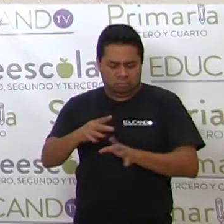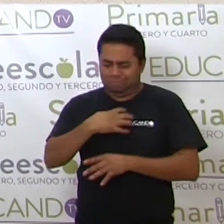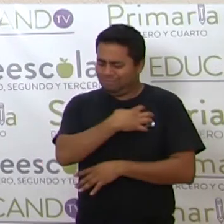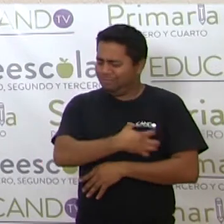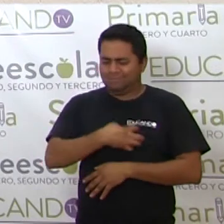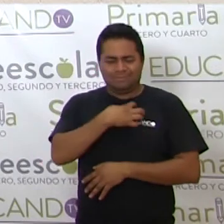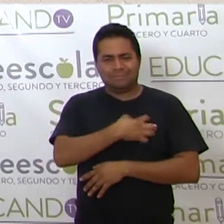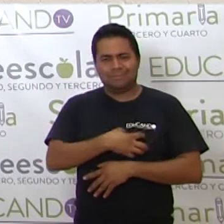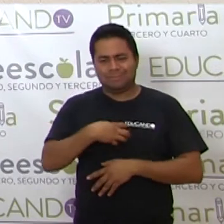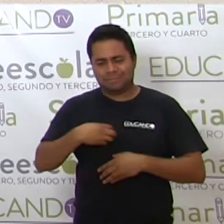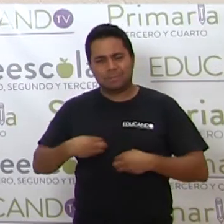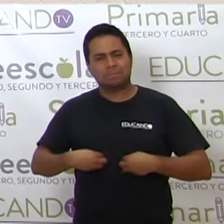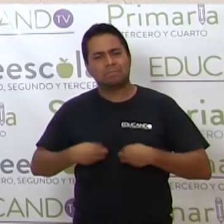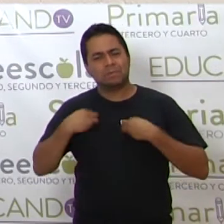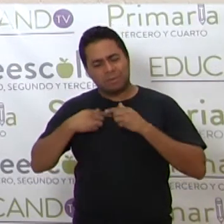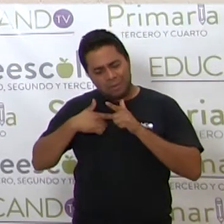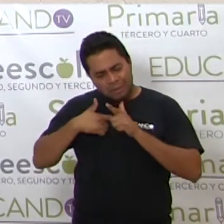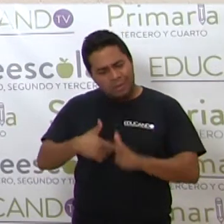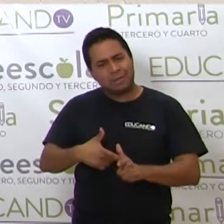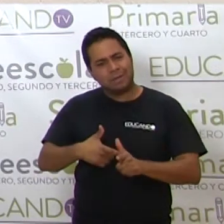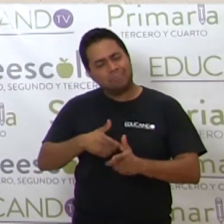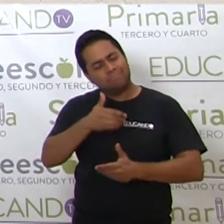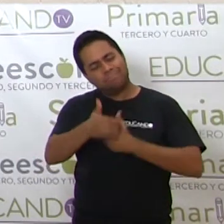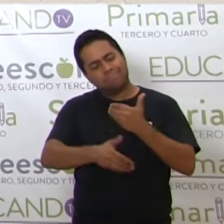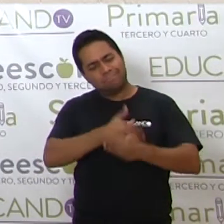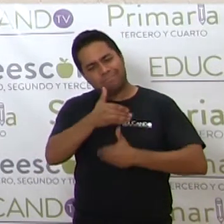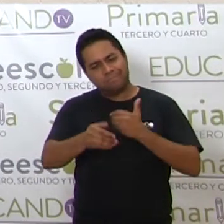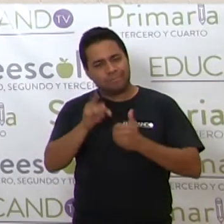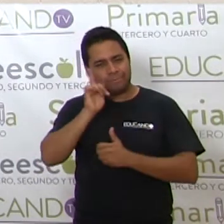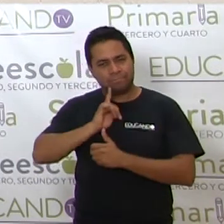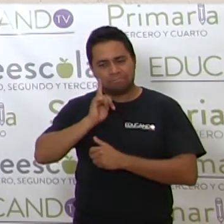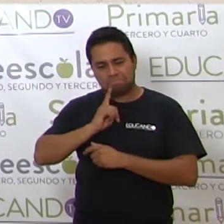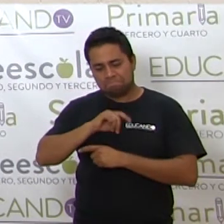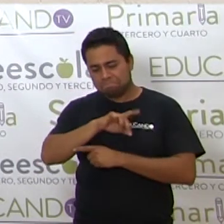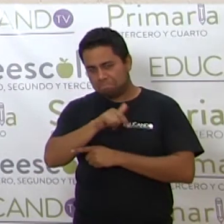vivamos felices ya lo pensaremos